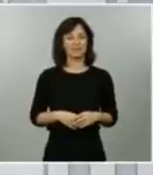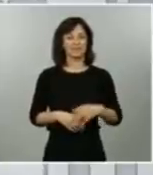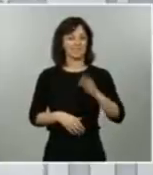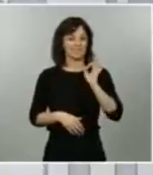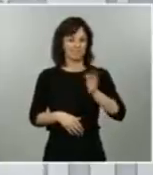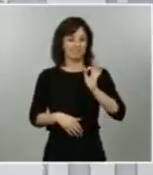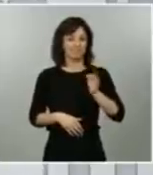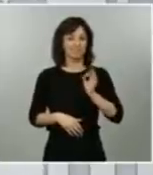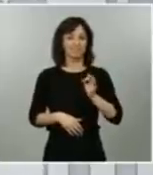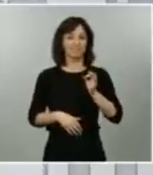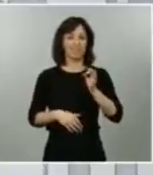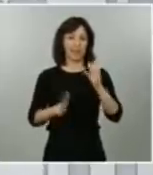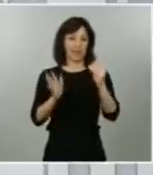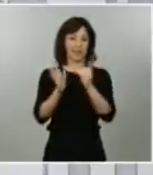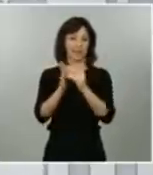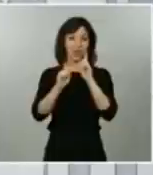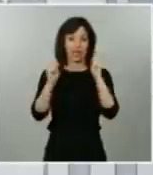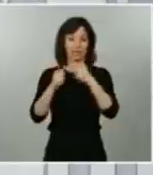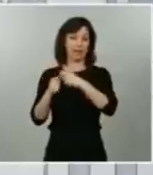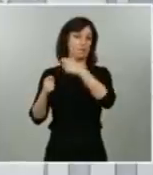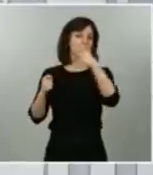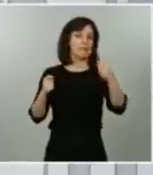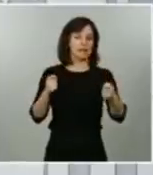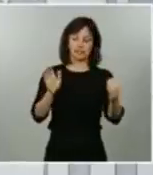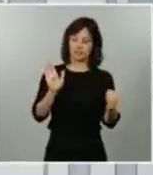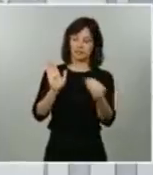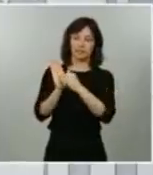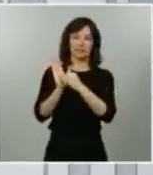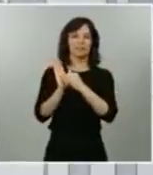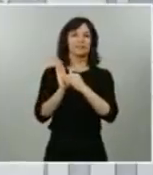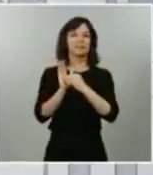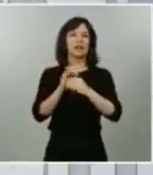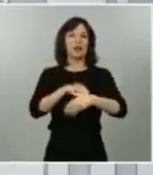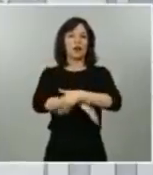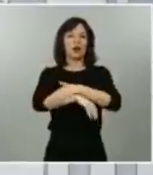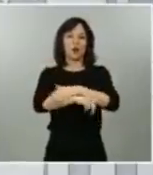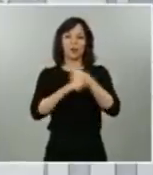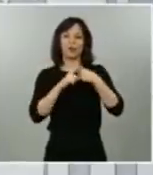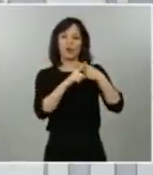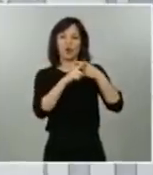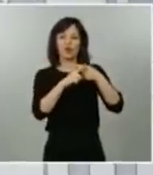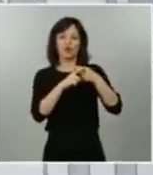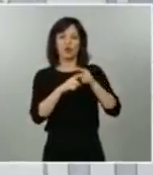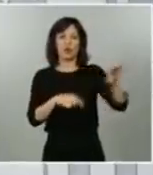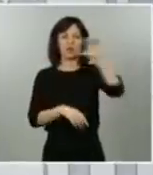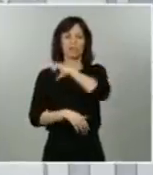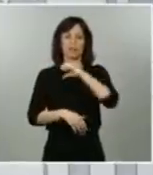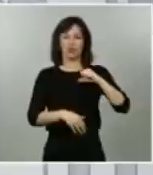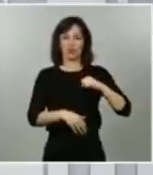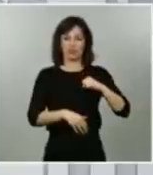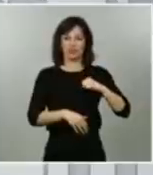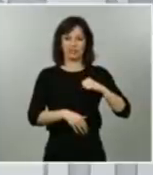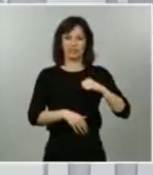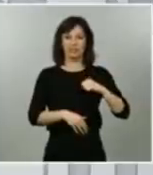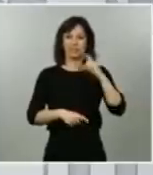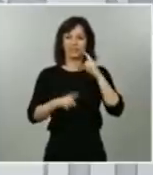establece ha elegido un mecanismo de cover de ccoo gobernanza con las comunidades autónomas para establecer los criterios y por tanto evaluar